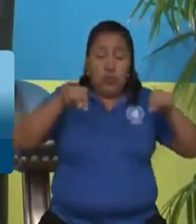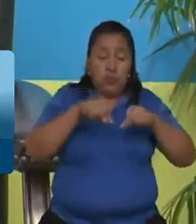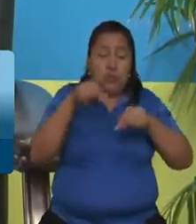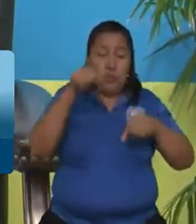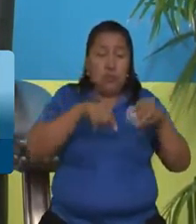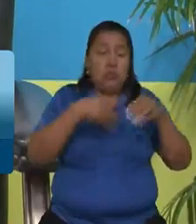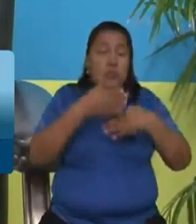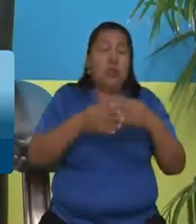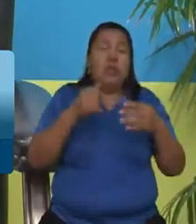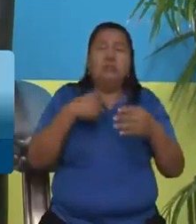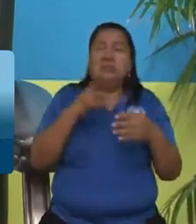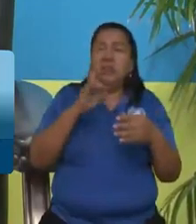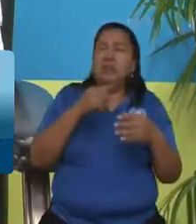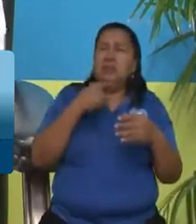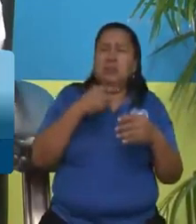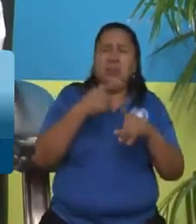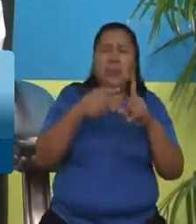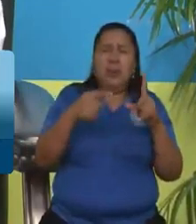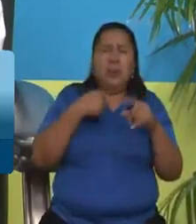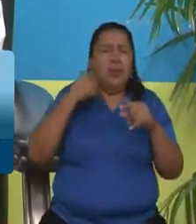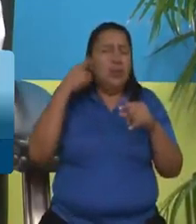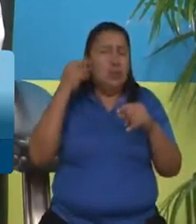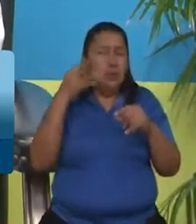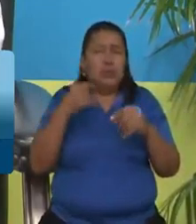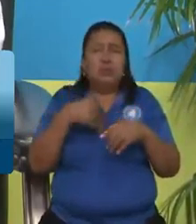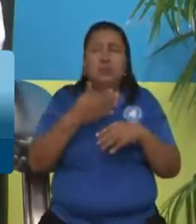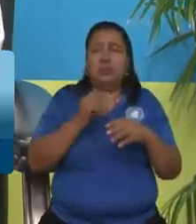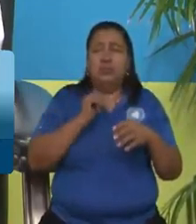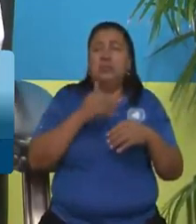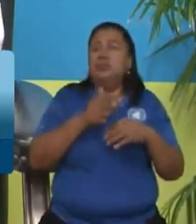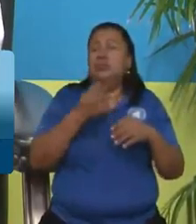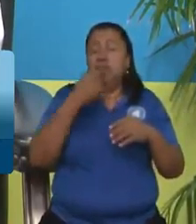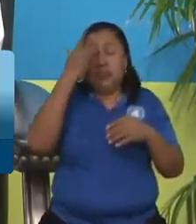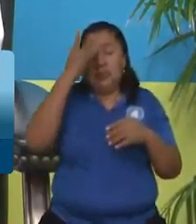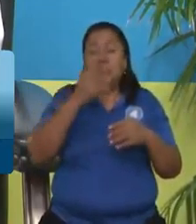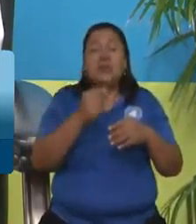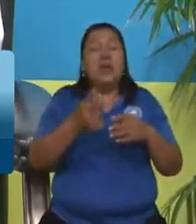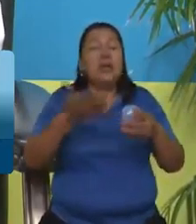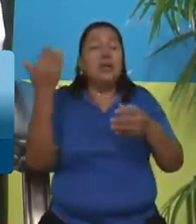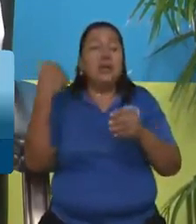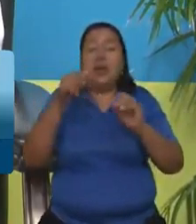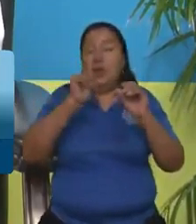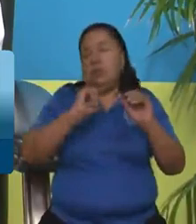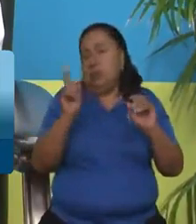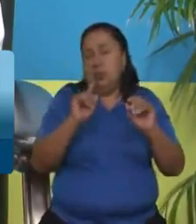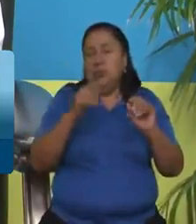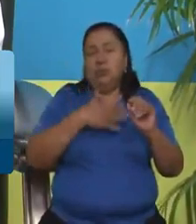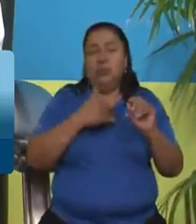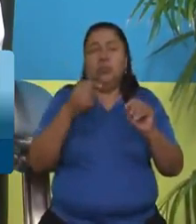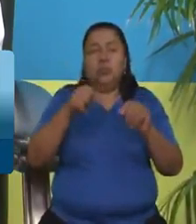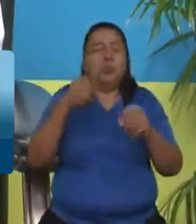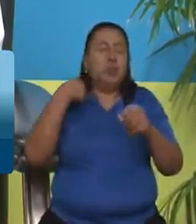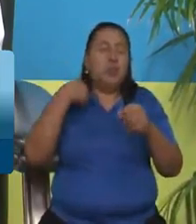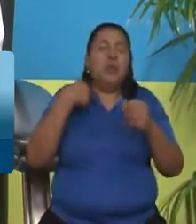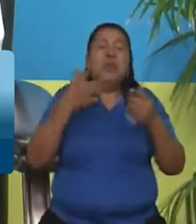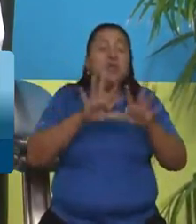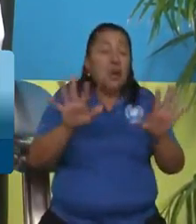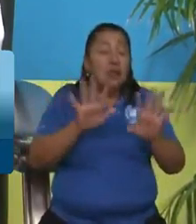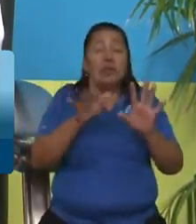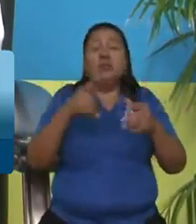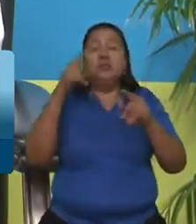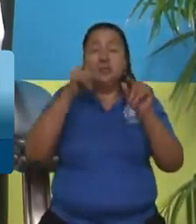No es inmediato, doctora. Pero es que el niño, mientras está en la piscina, no te va a decir tengo dolor de oído. Te lo va a decir ya hasta que se va a acostar. ¿Ves? Porque